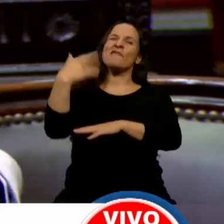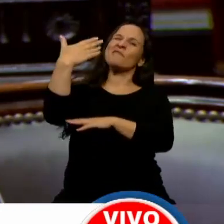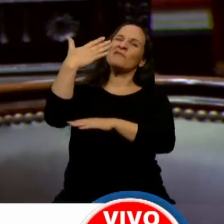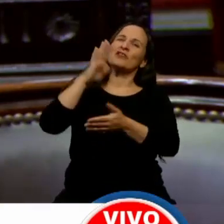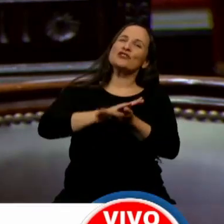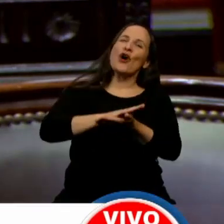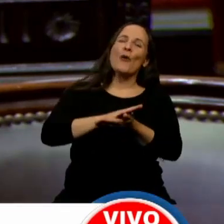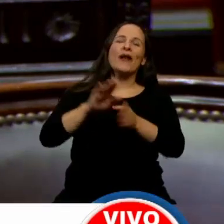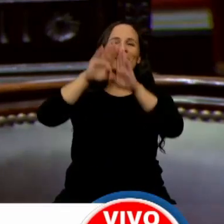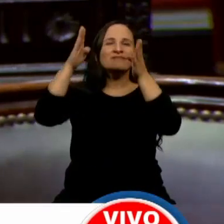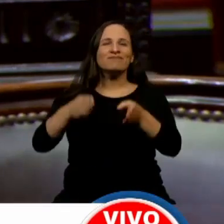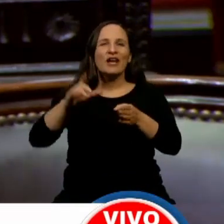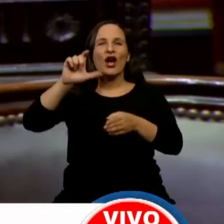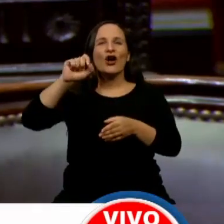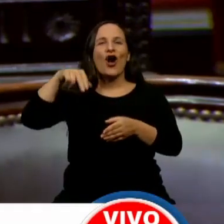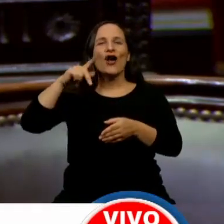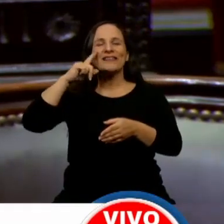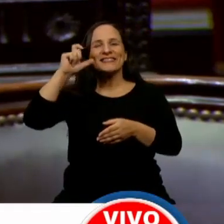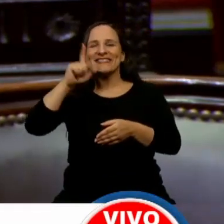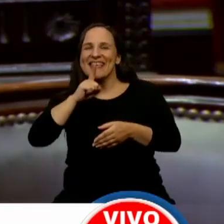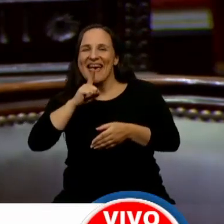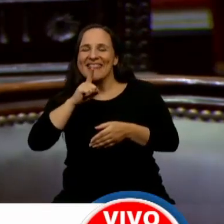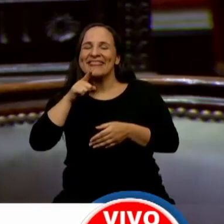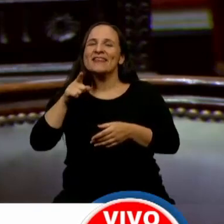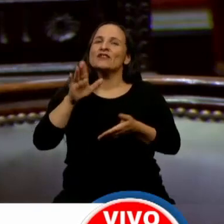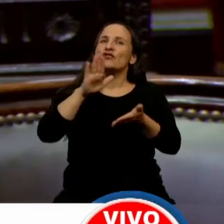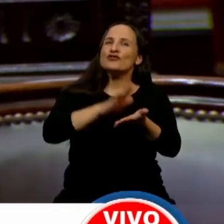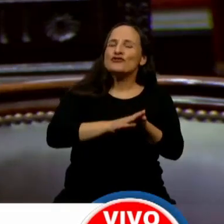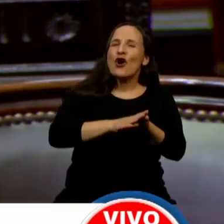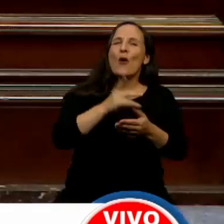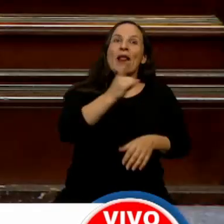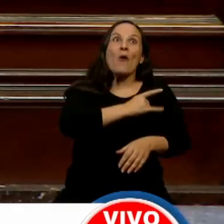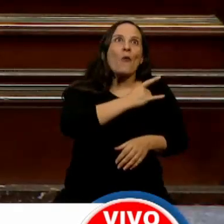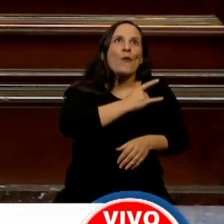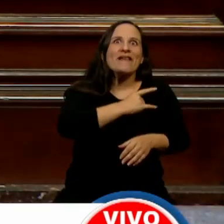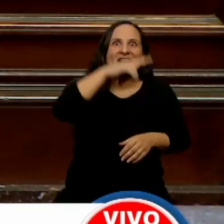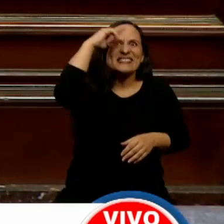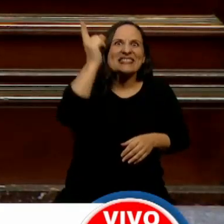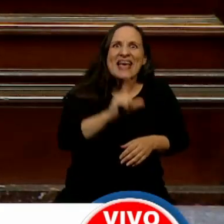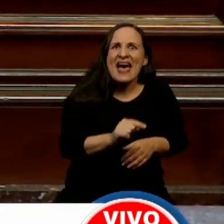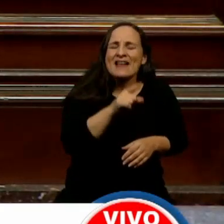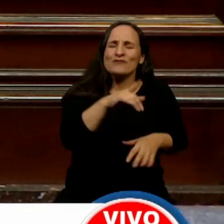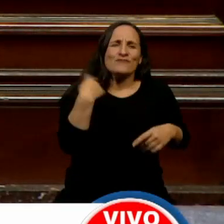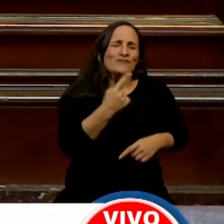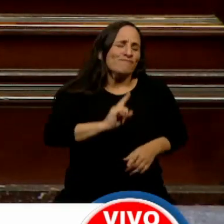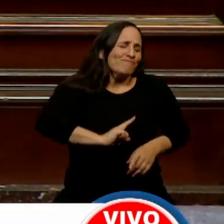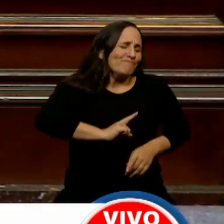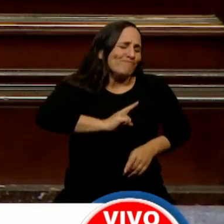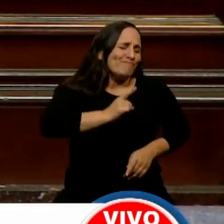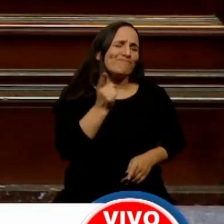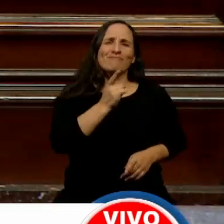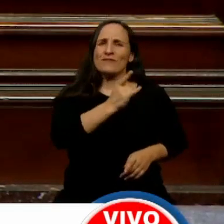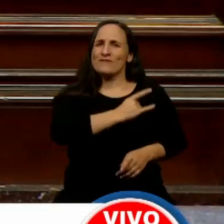el rol del CONICET, un poco de lo que fue el importantísimo rol de nuestras universidades nacionales, de nuestras orgullosas